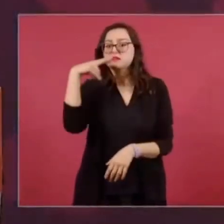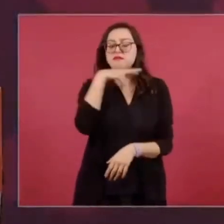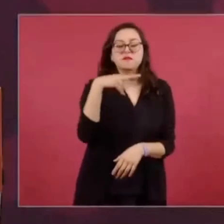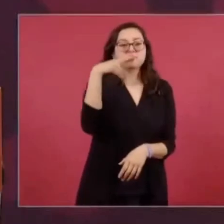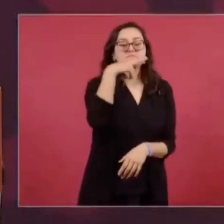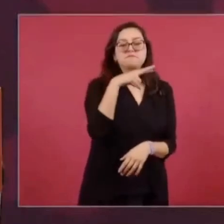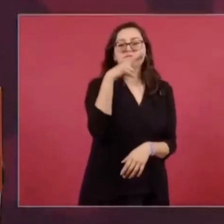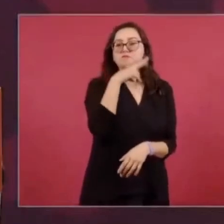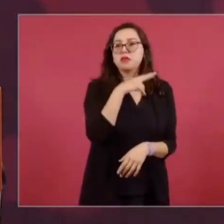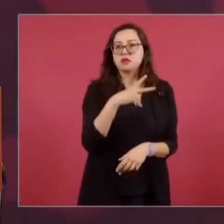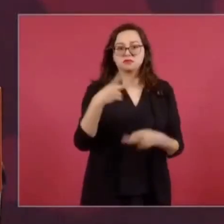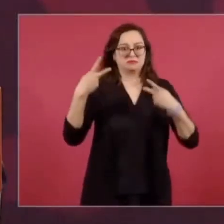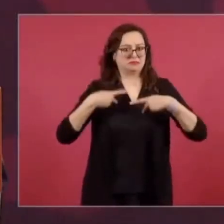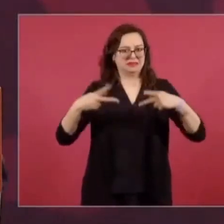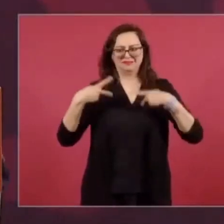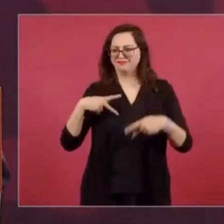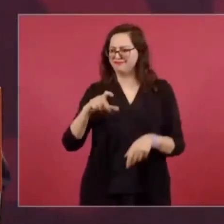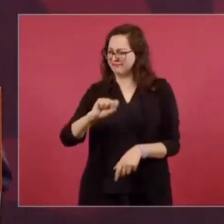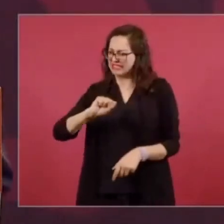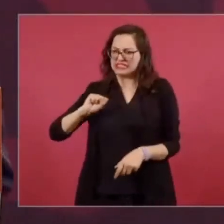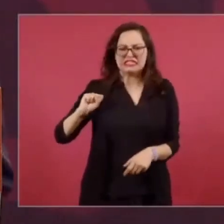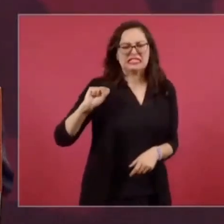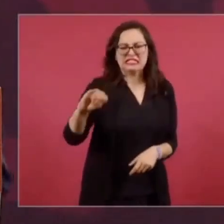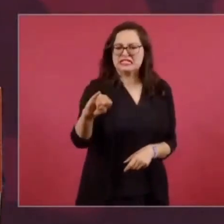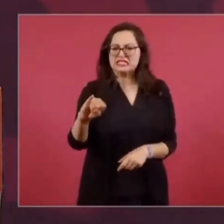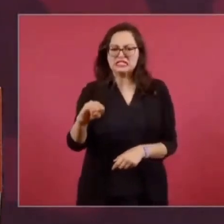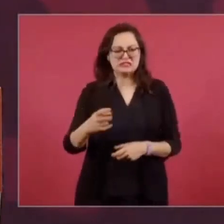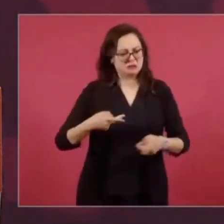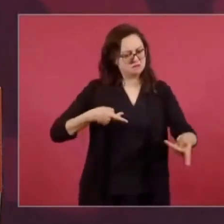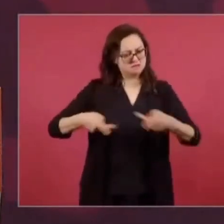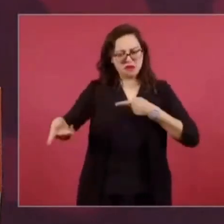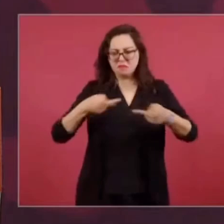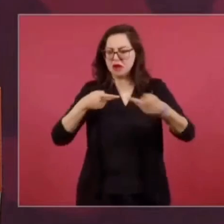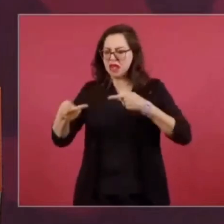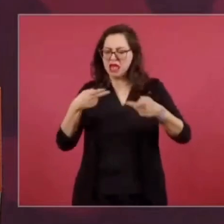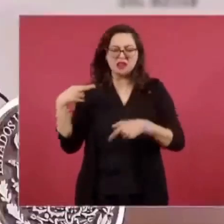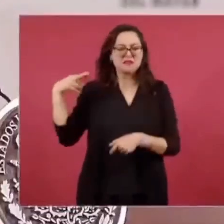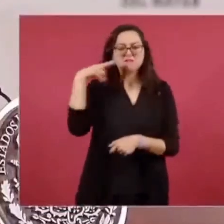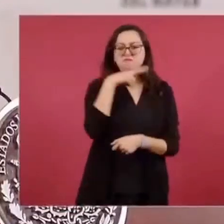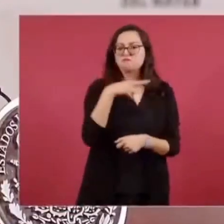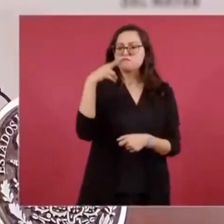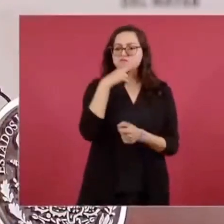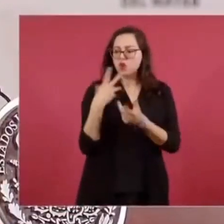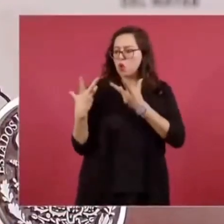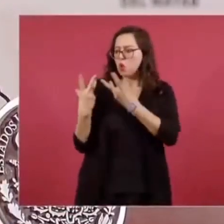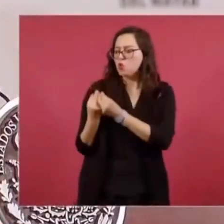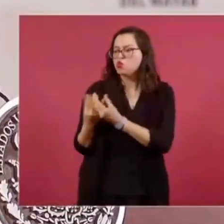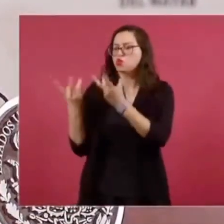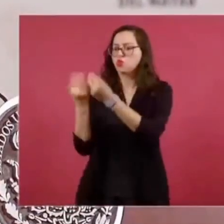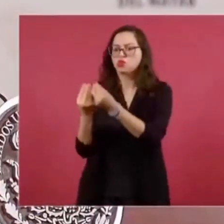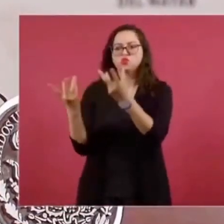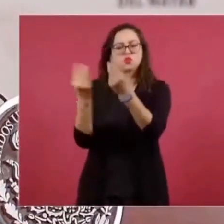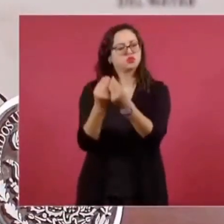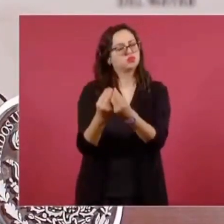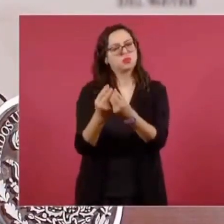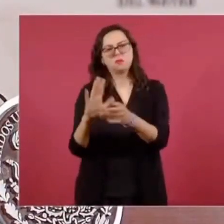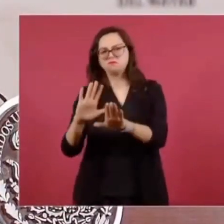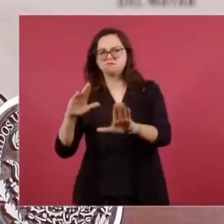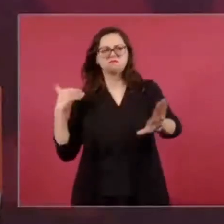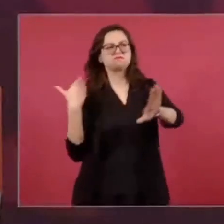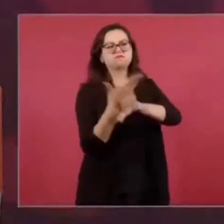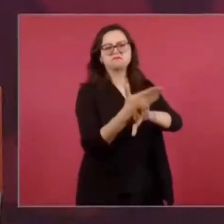condiciones de opresión que prevalecían. Comenzaron los preparativos para formar parte de la revolución.